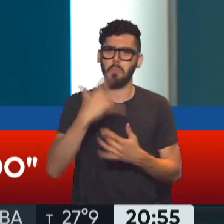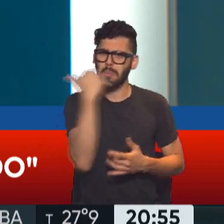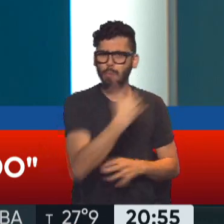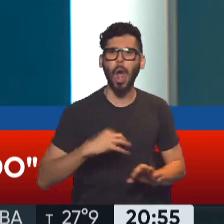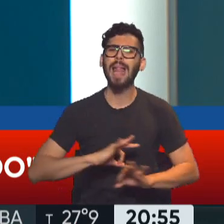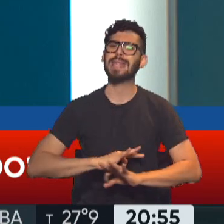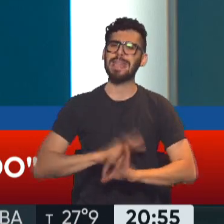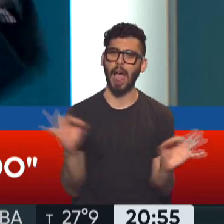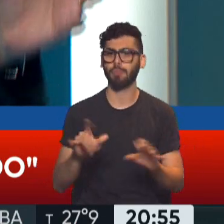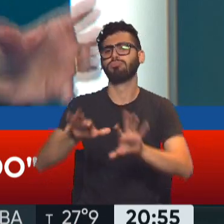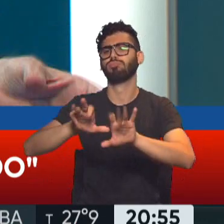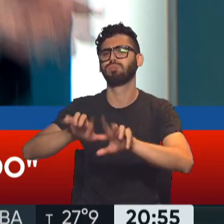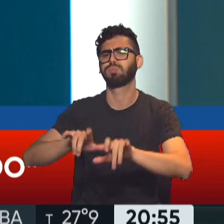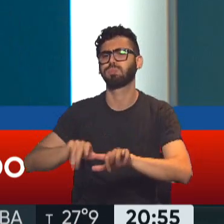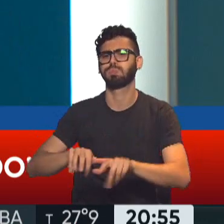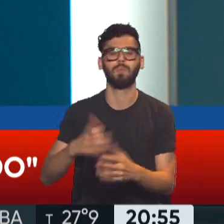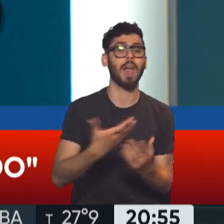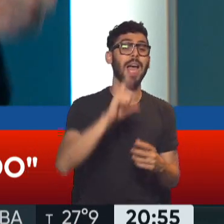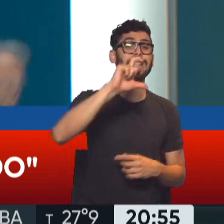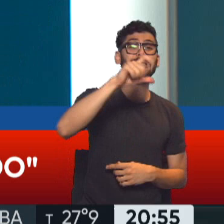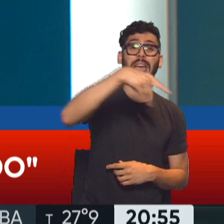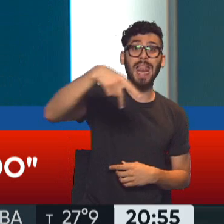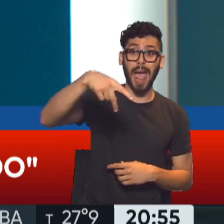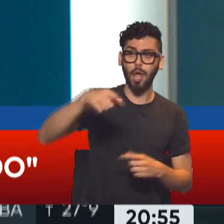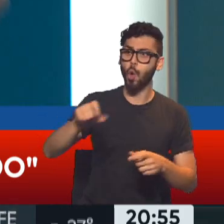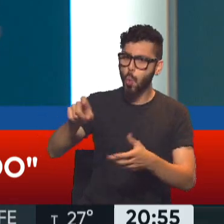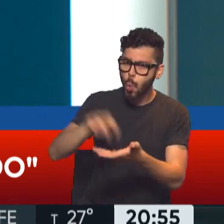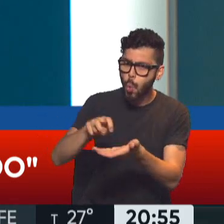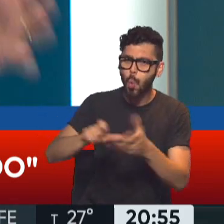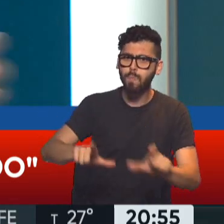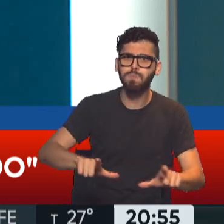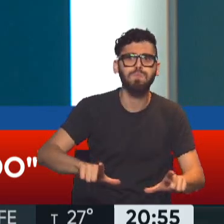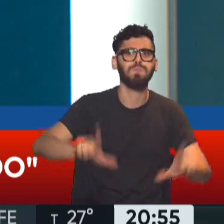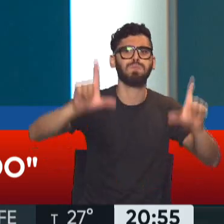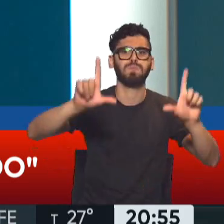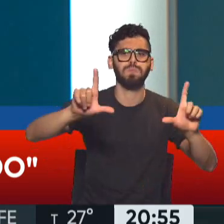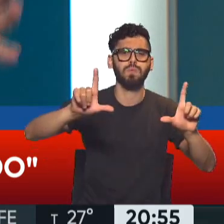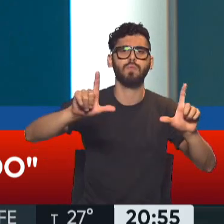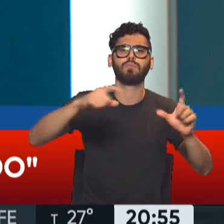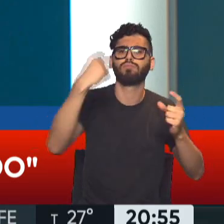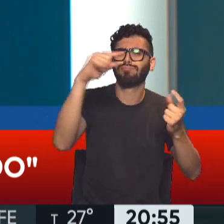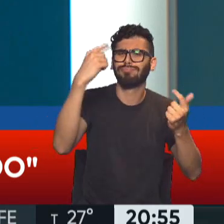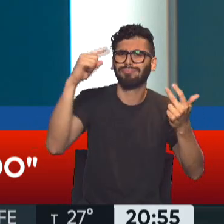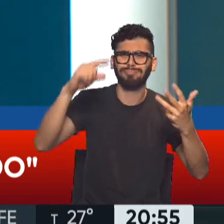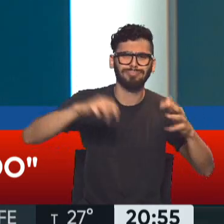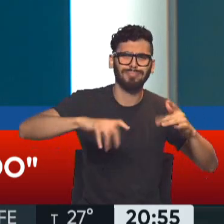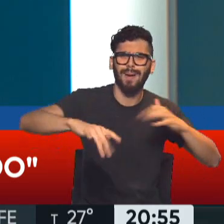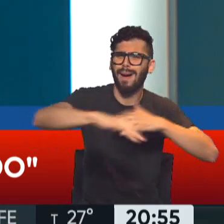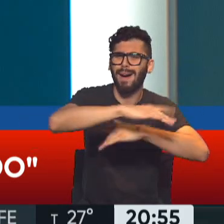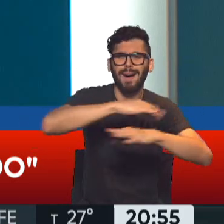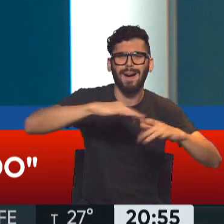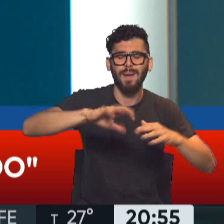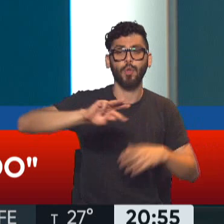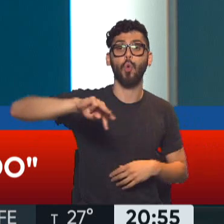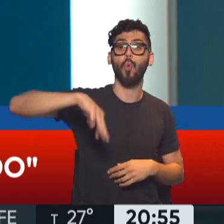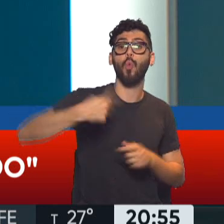Unidos. Hizo eso, la CNN levantó la noticia, la CBS también, le dieron mucha manija, el